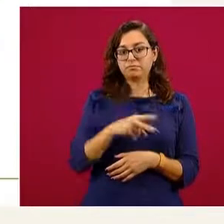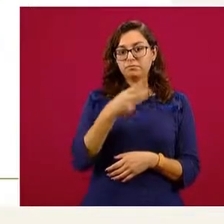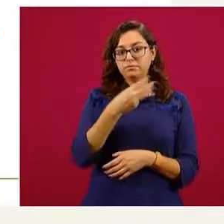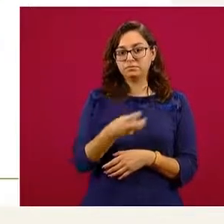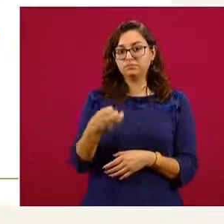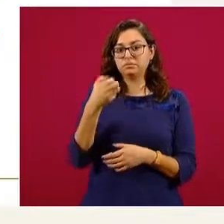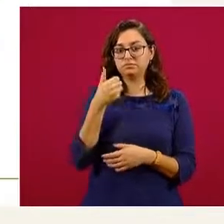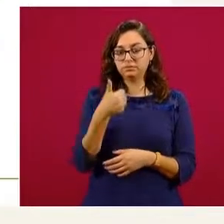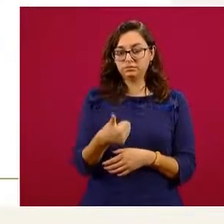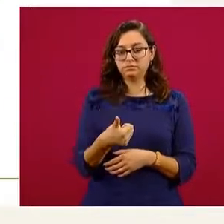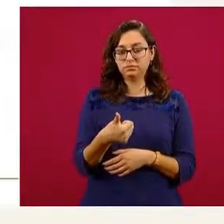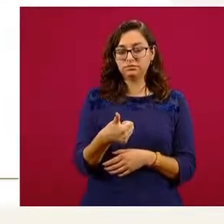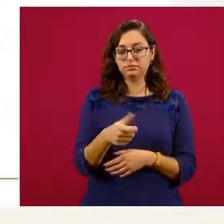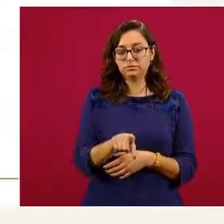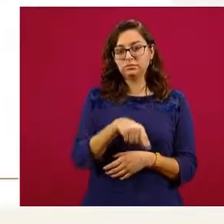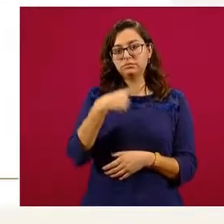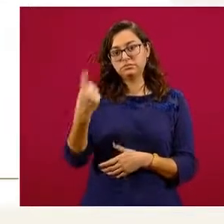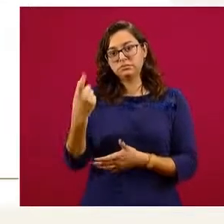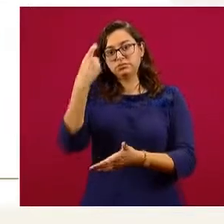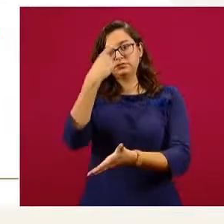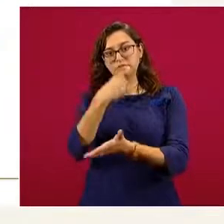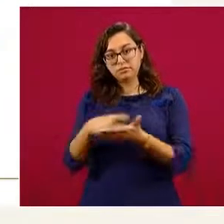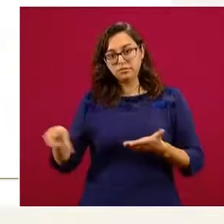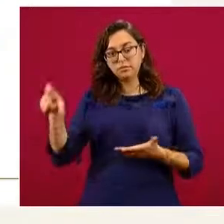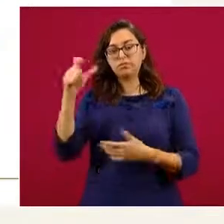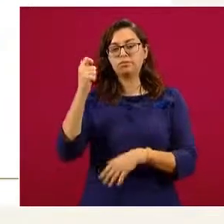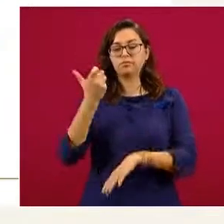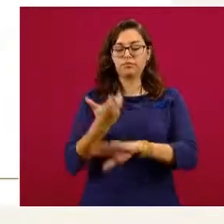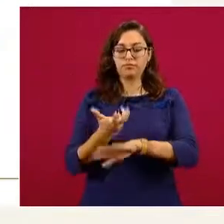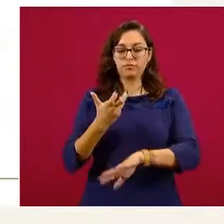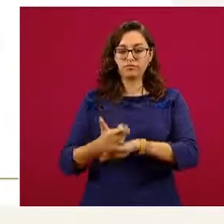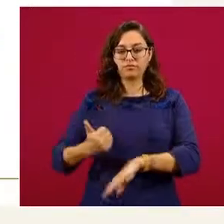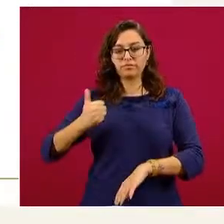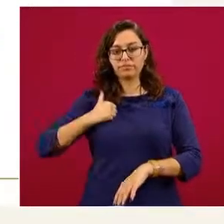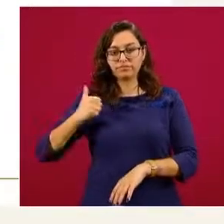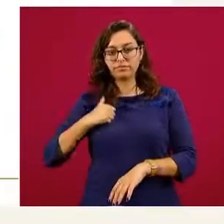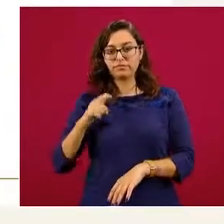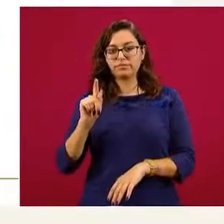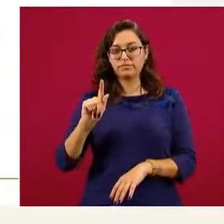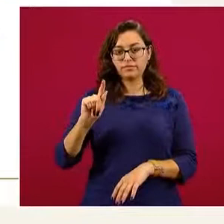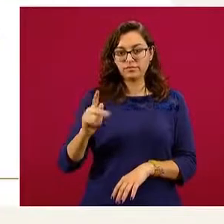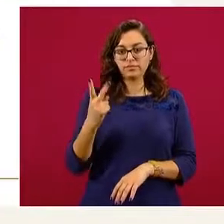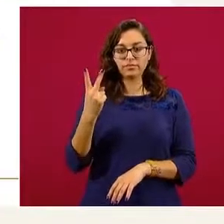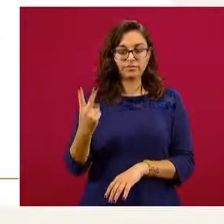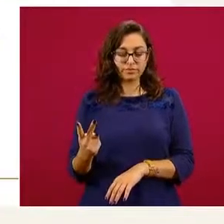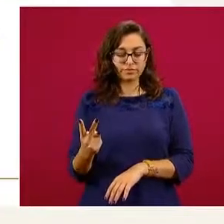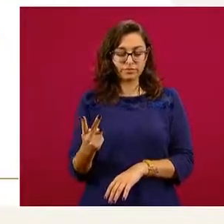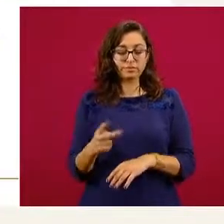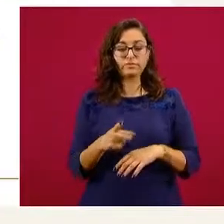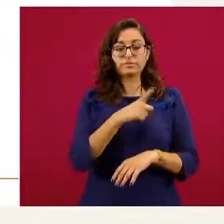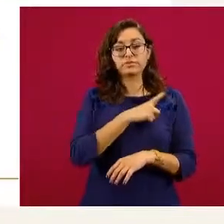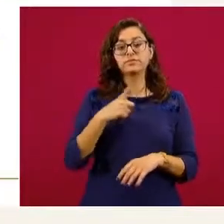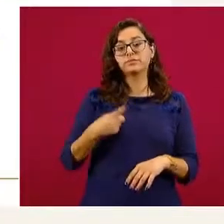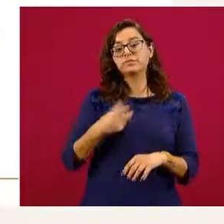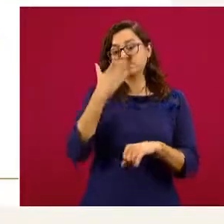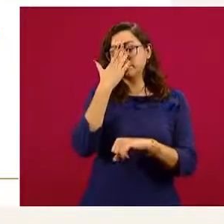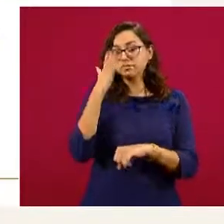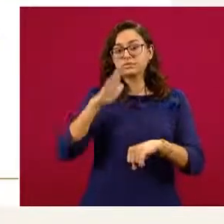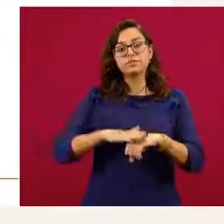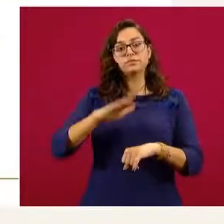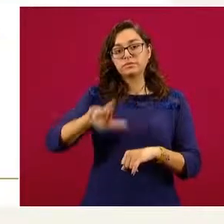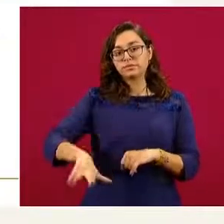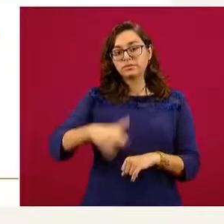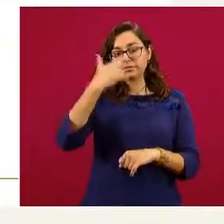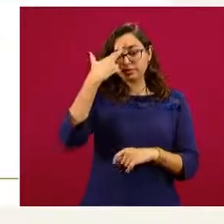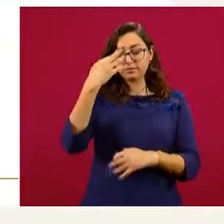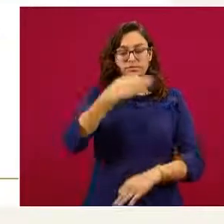306 y compradoras de Estados Unidos y Canadá y 72. Aquí no debemos olvidar que todas las